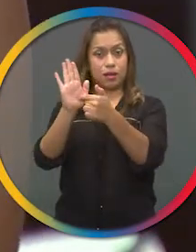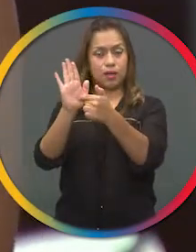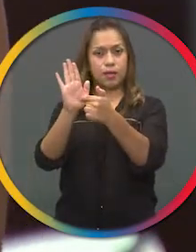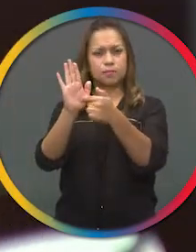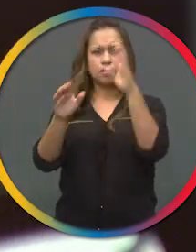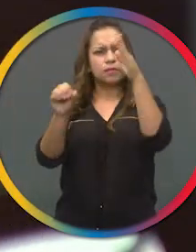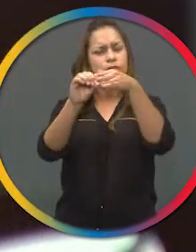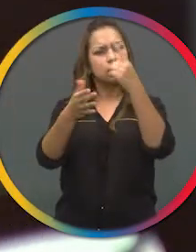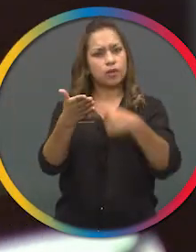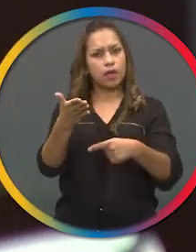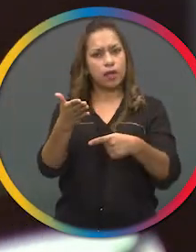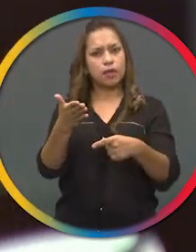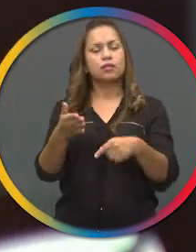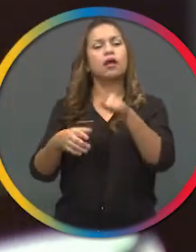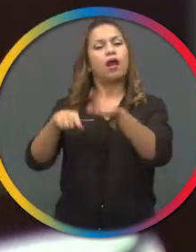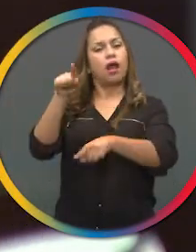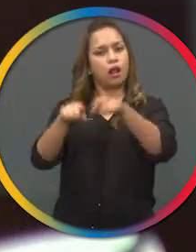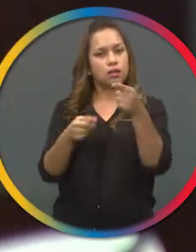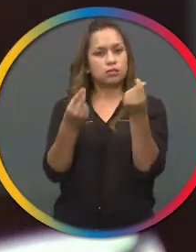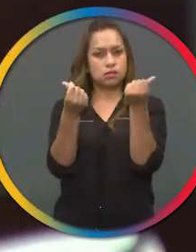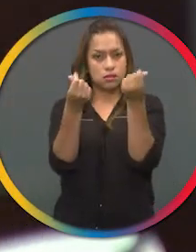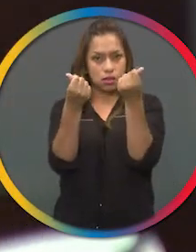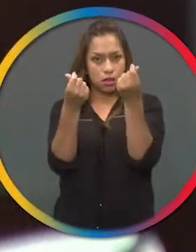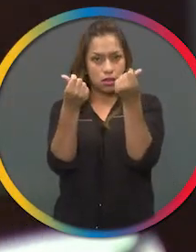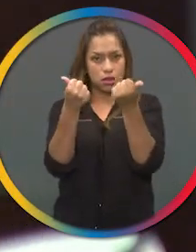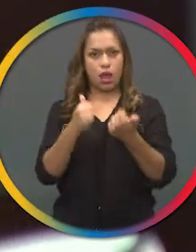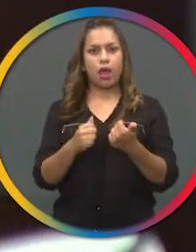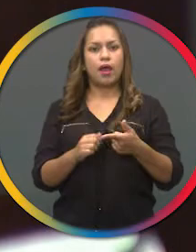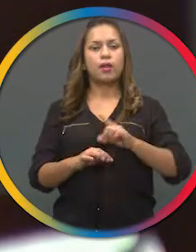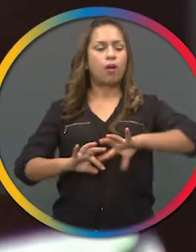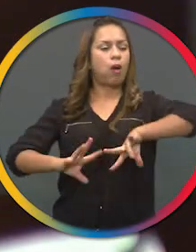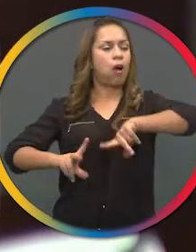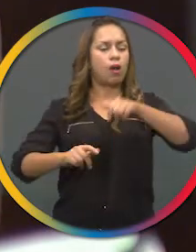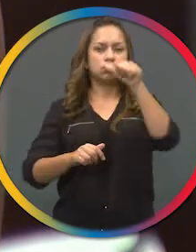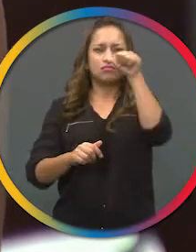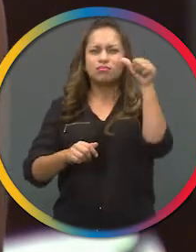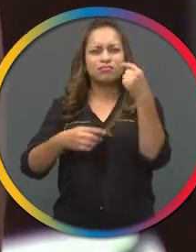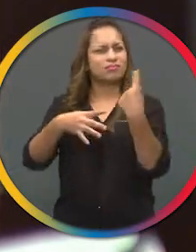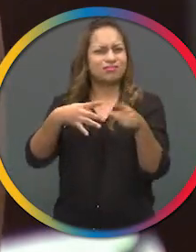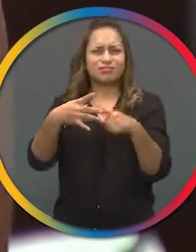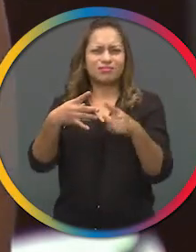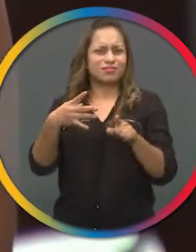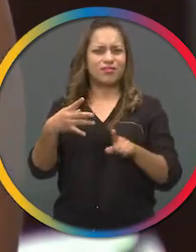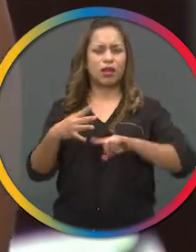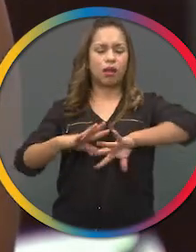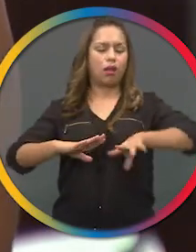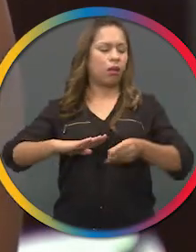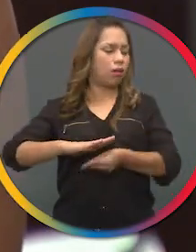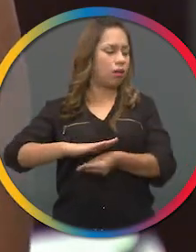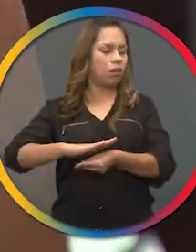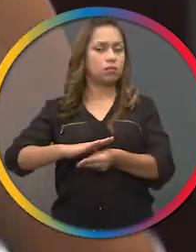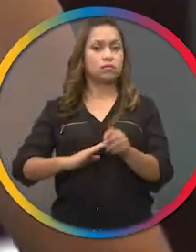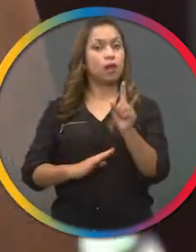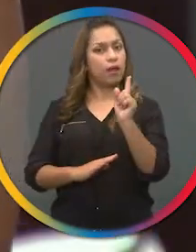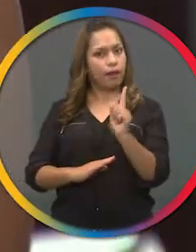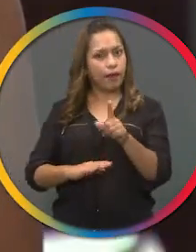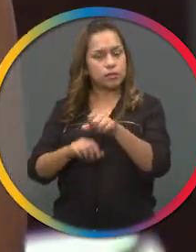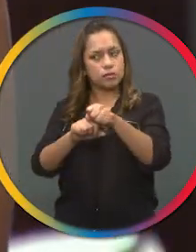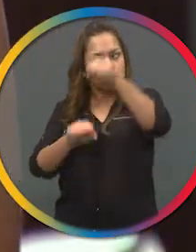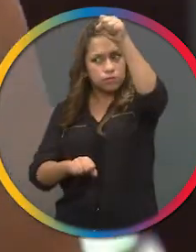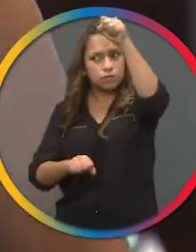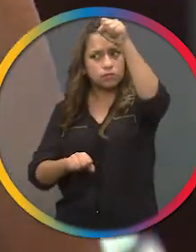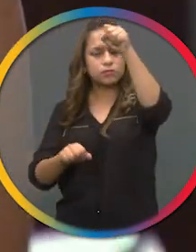provoca es que se persiga aquellos dineros de origen ilícito, de dineros mal habidos y en